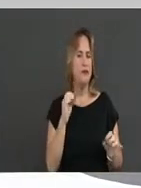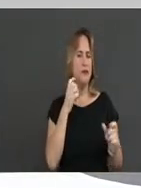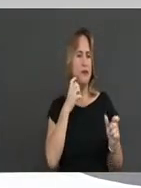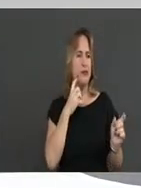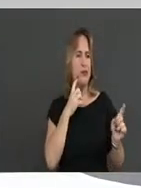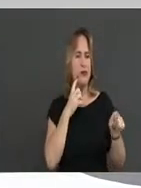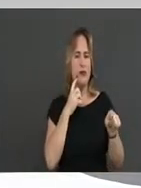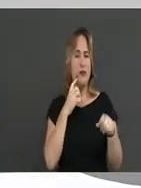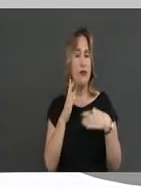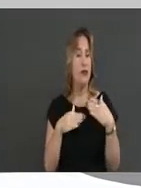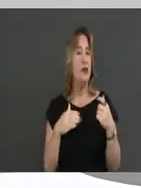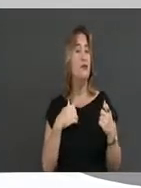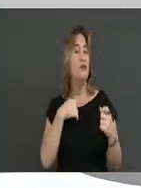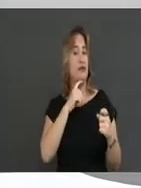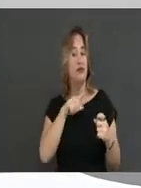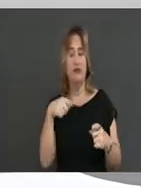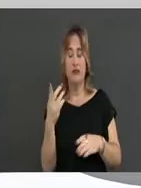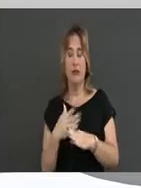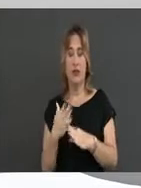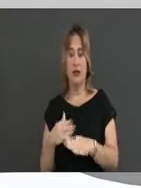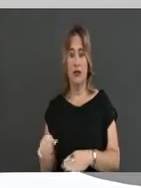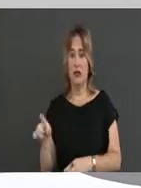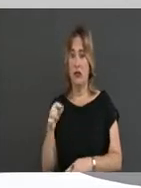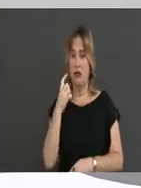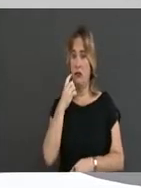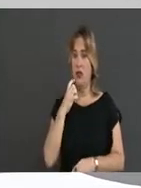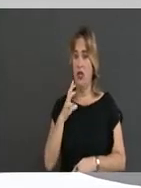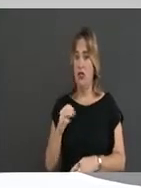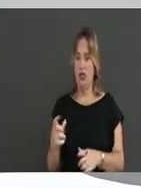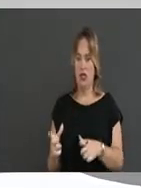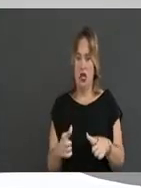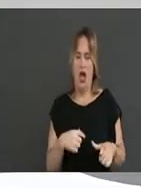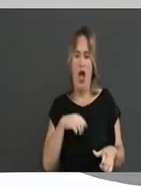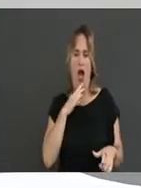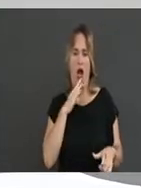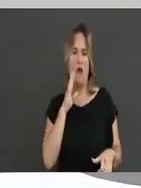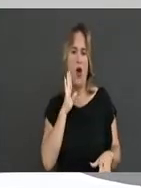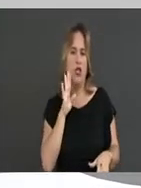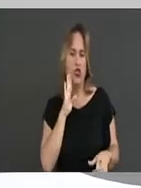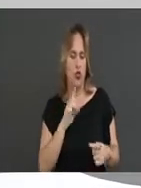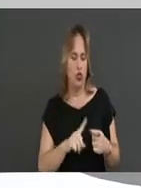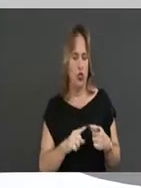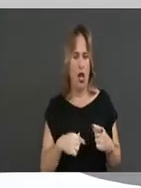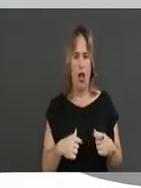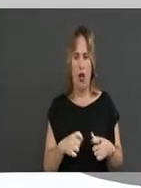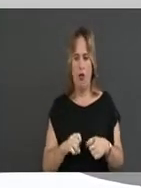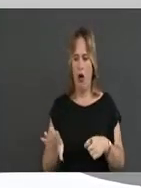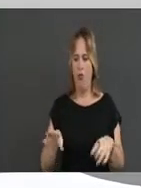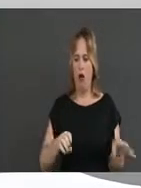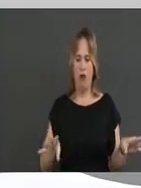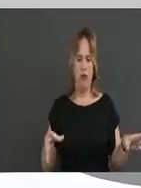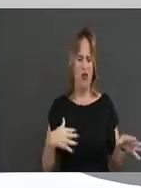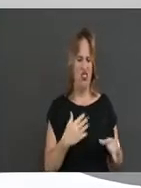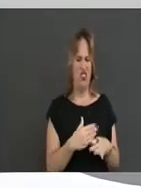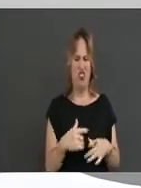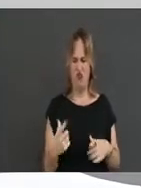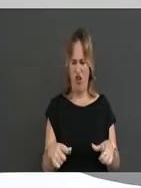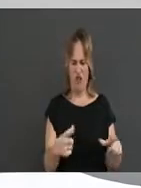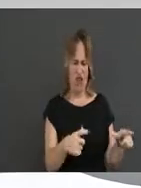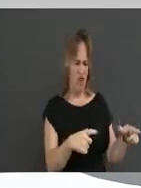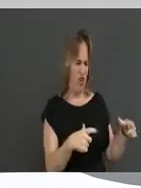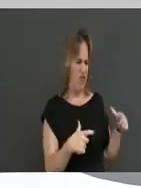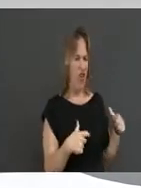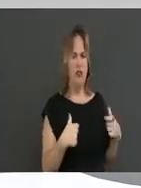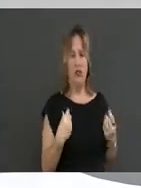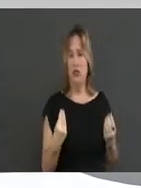uno de los asuntos que más está pidiendo la población: alcantarillado, agua sucia, que están desparramadas por la ciudad de Santiago. Gobernadora, creo que es un